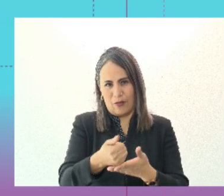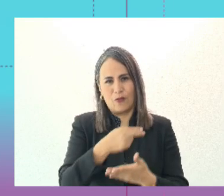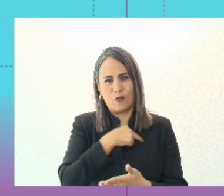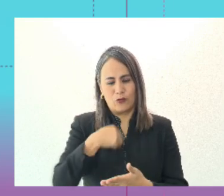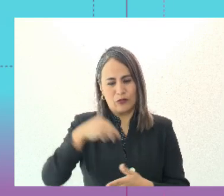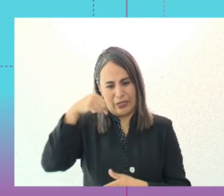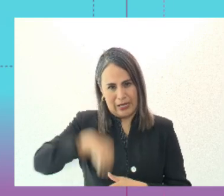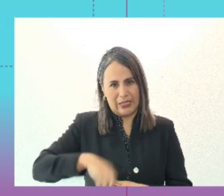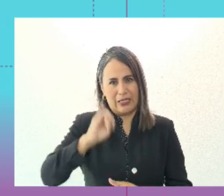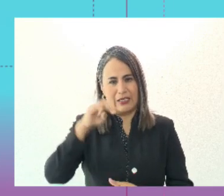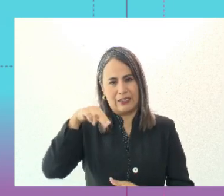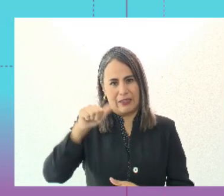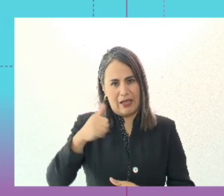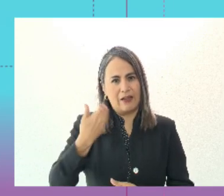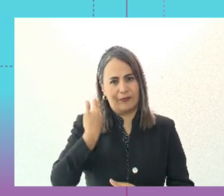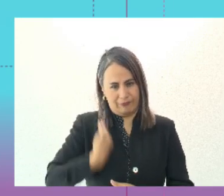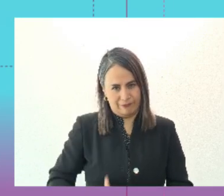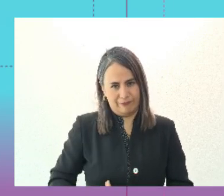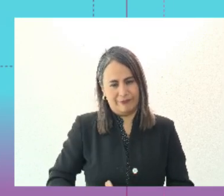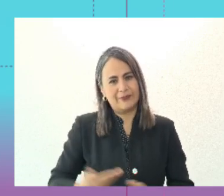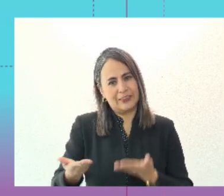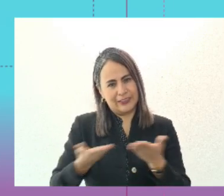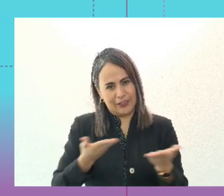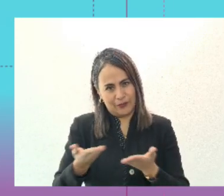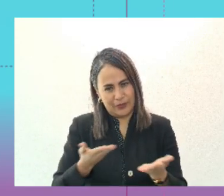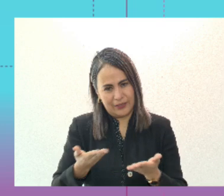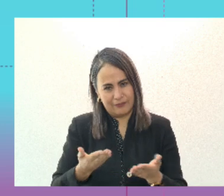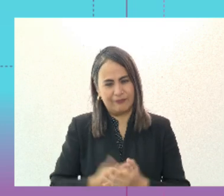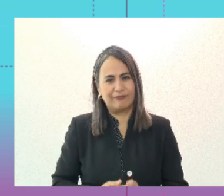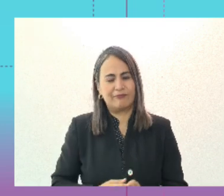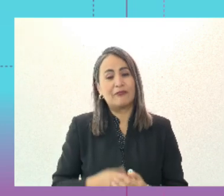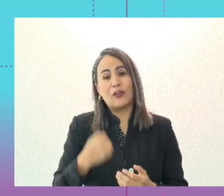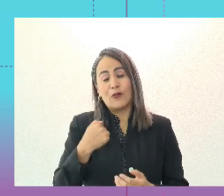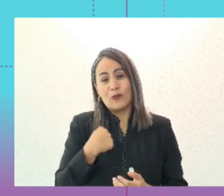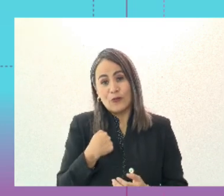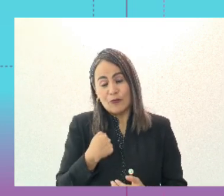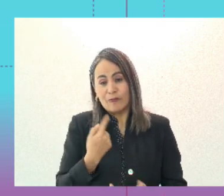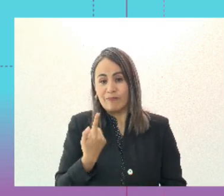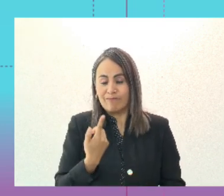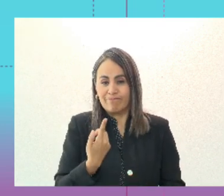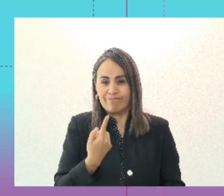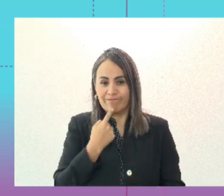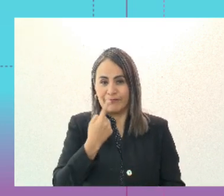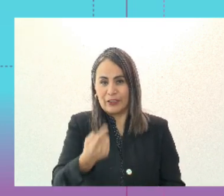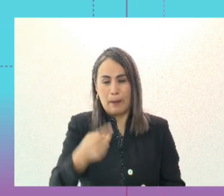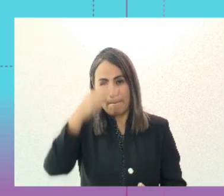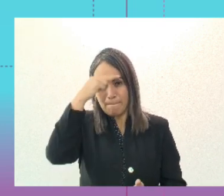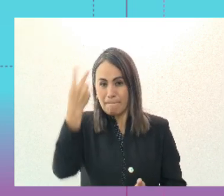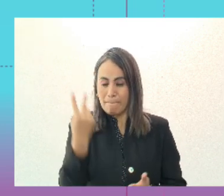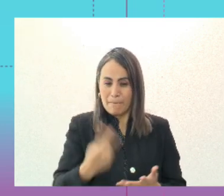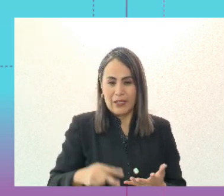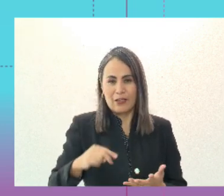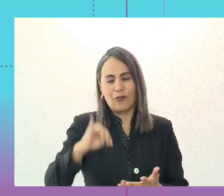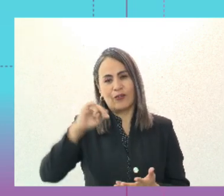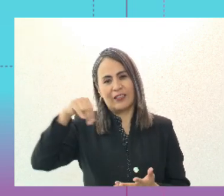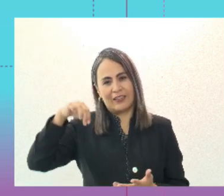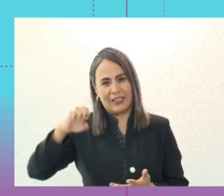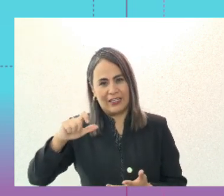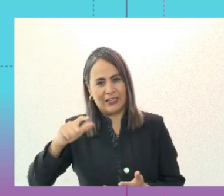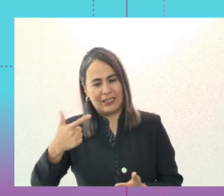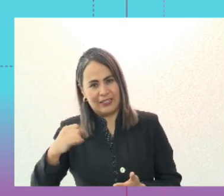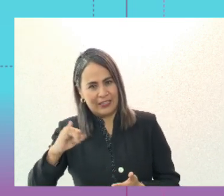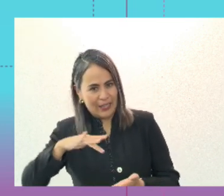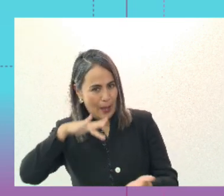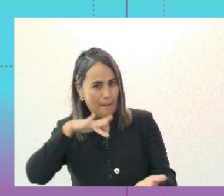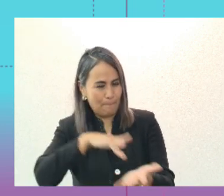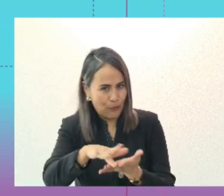en el instituto. Y pues no puedo dejar de decir que todo México cuenta con el INEGI y